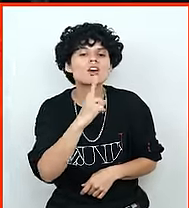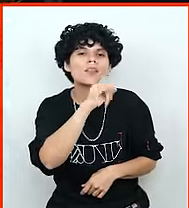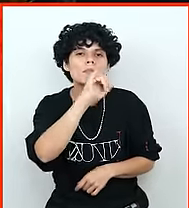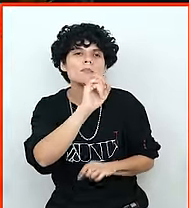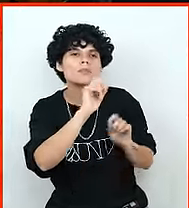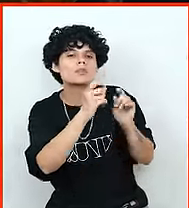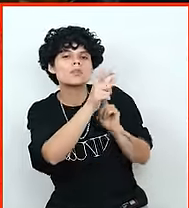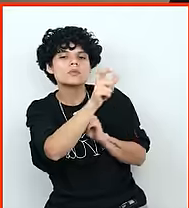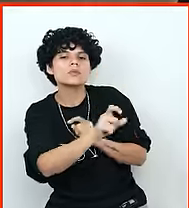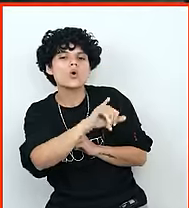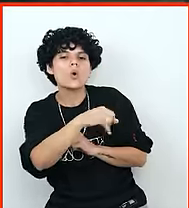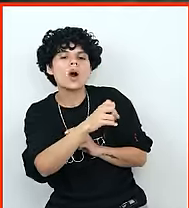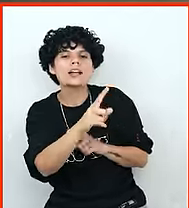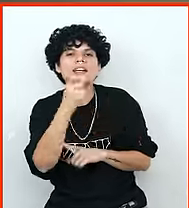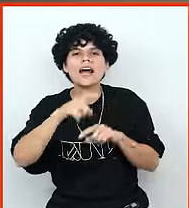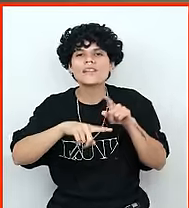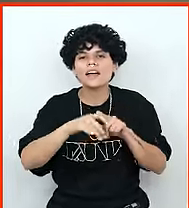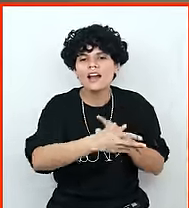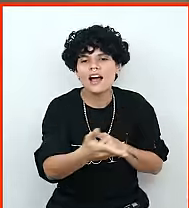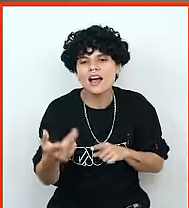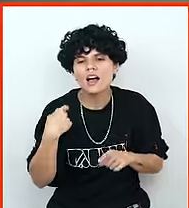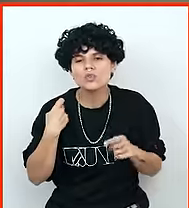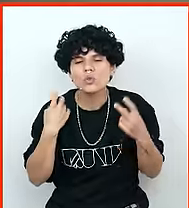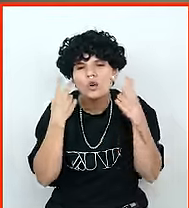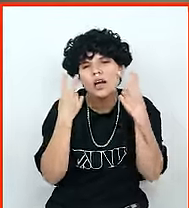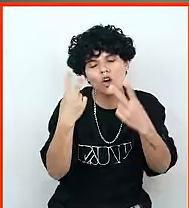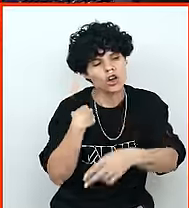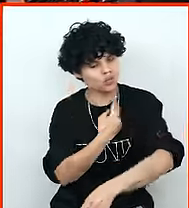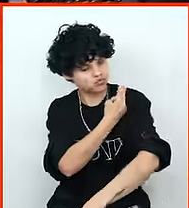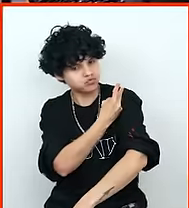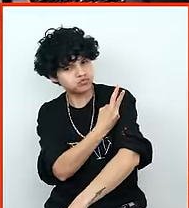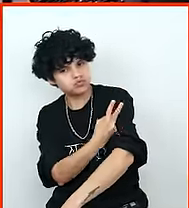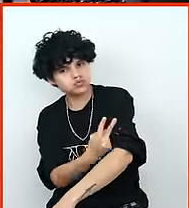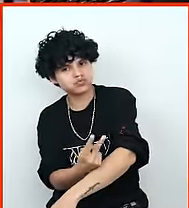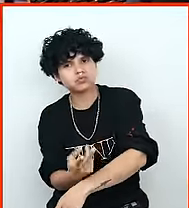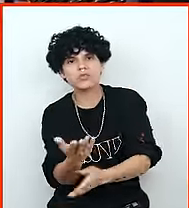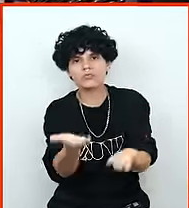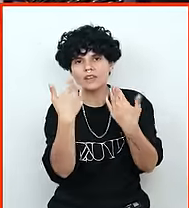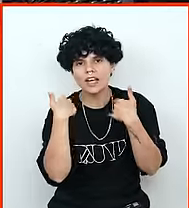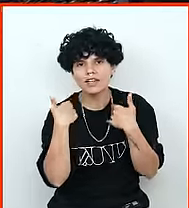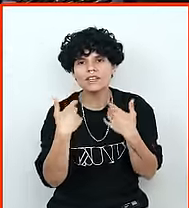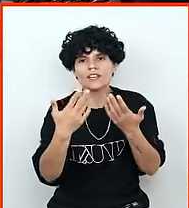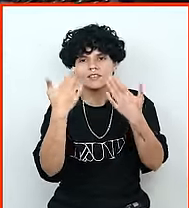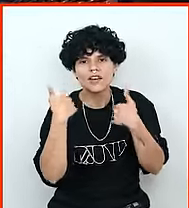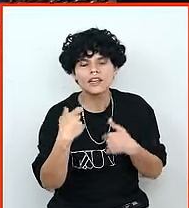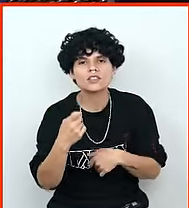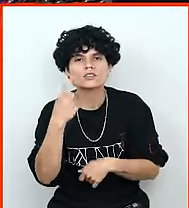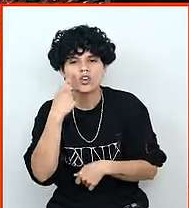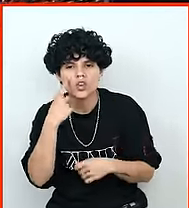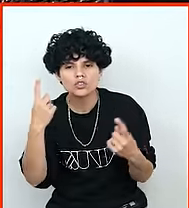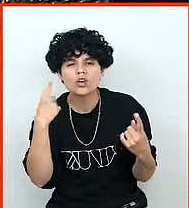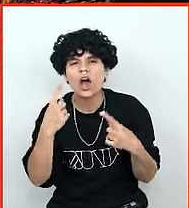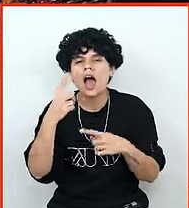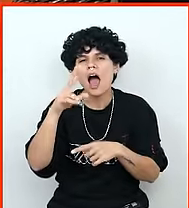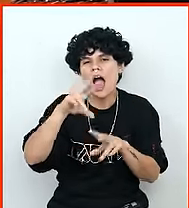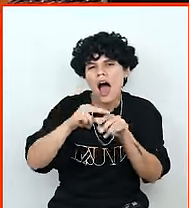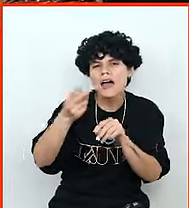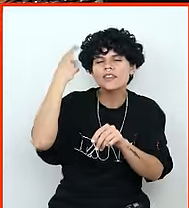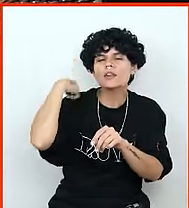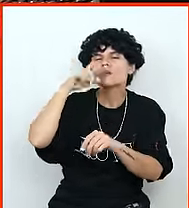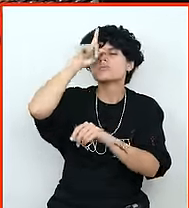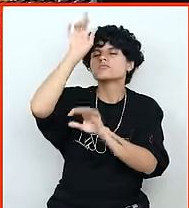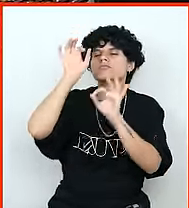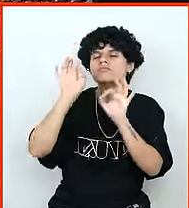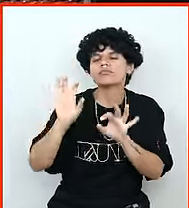inspirado en la enseñanza de Don Juan. Recorrerás la tierra del nunca jamás, repito. Recorrerás la tierra del nunca jamás. Te invito a recordar las diferencias, viejos ritos.